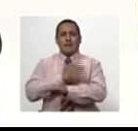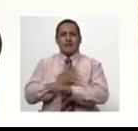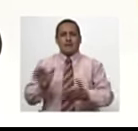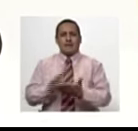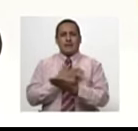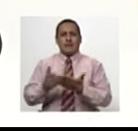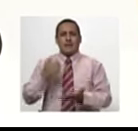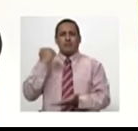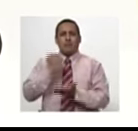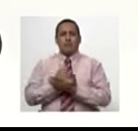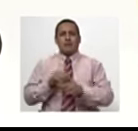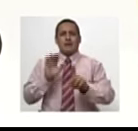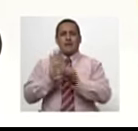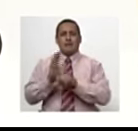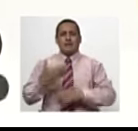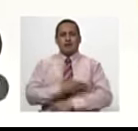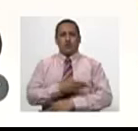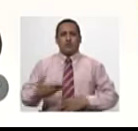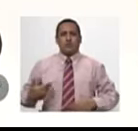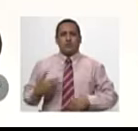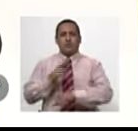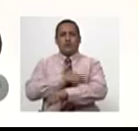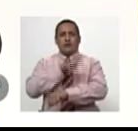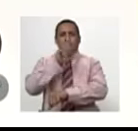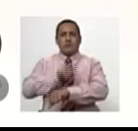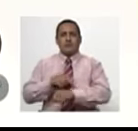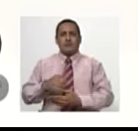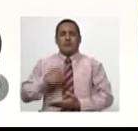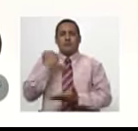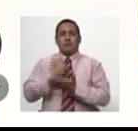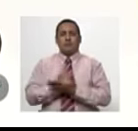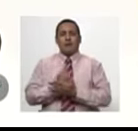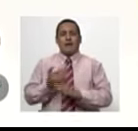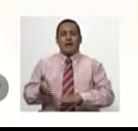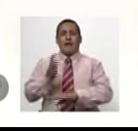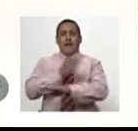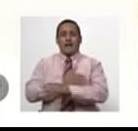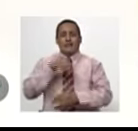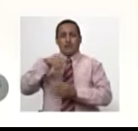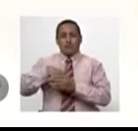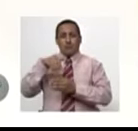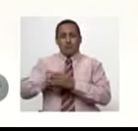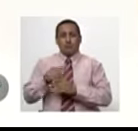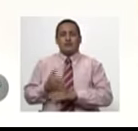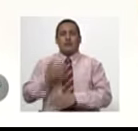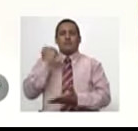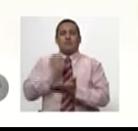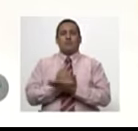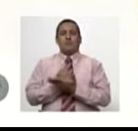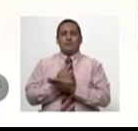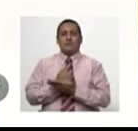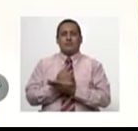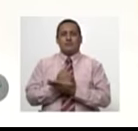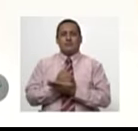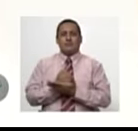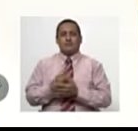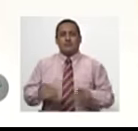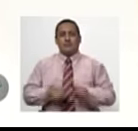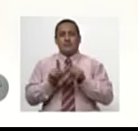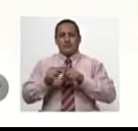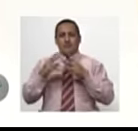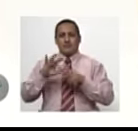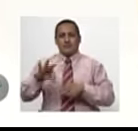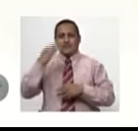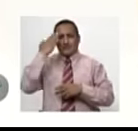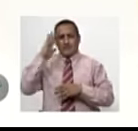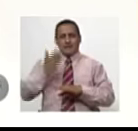estaba aprobada la Ley Orgánica de Gobiernos Regionales. Se aprobó así en víspera de premura. La, sí, se aprobó en la víspera de las elecciones,